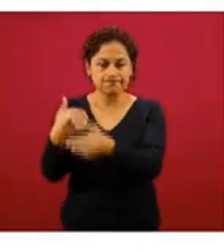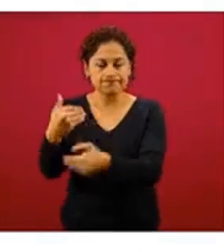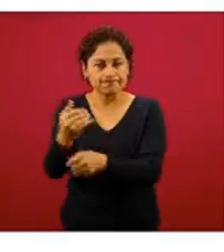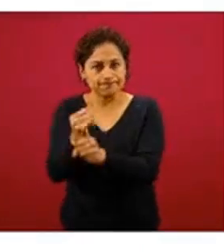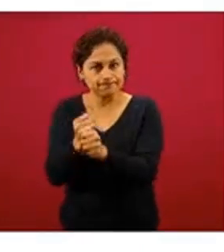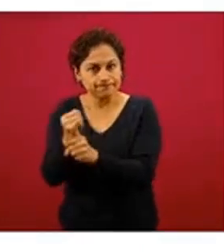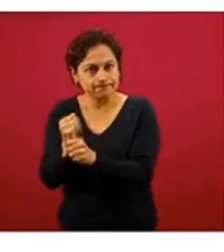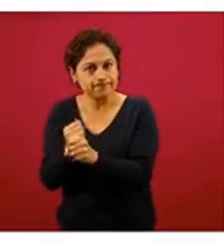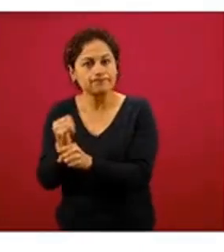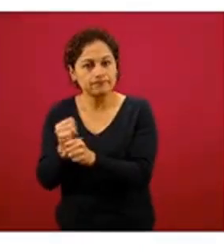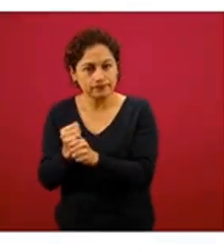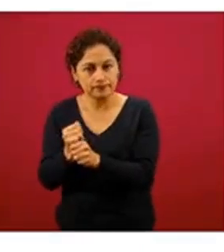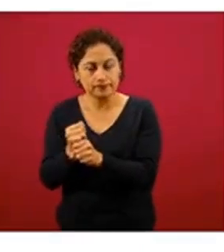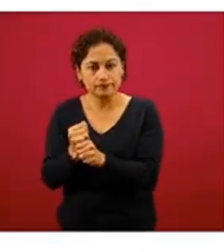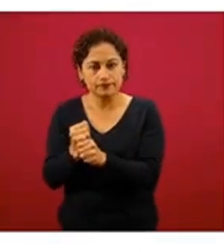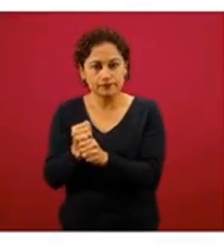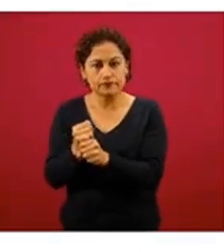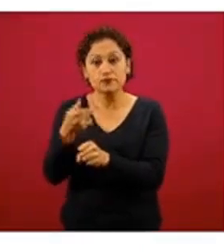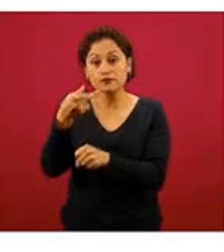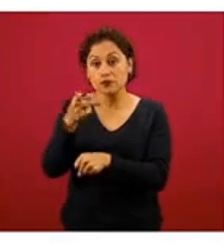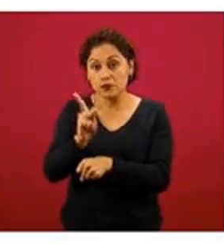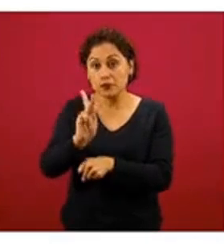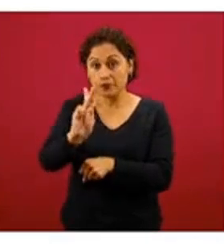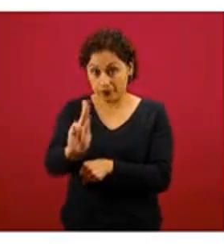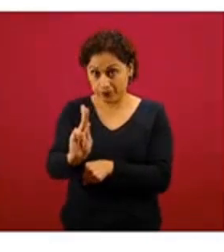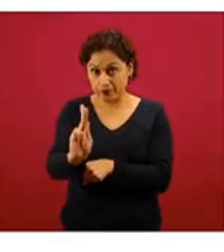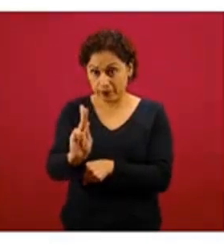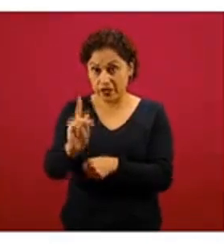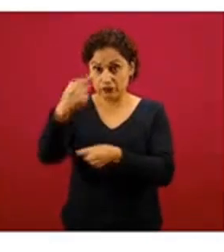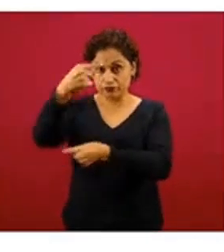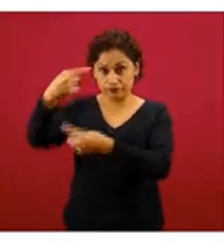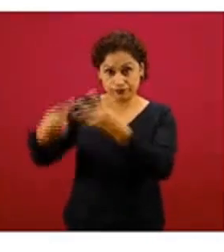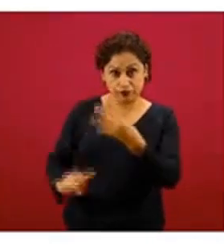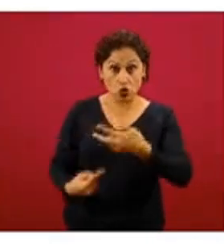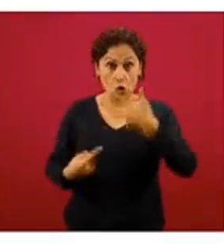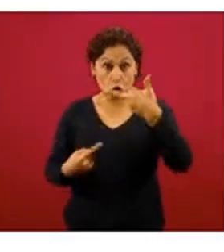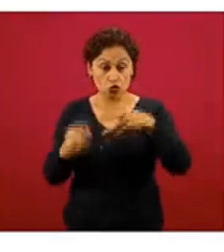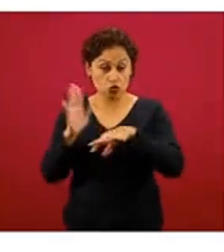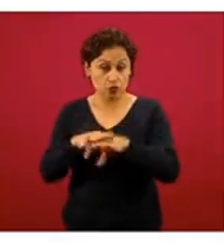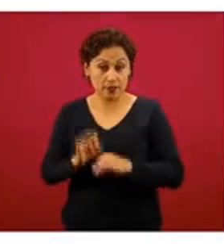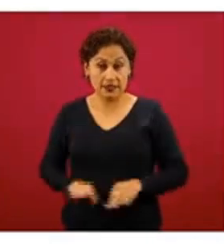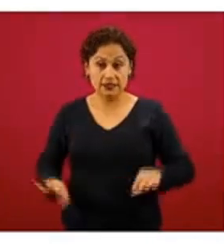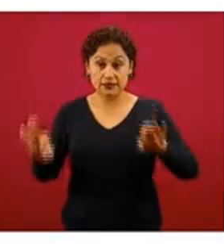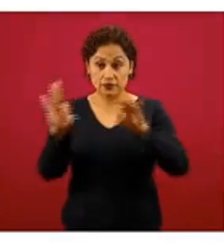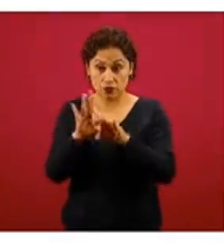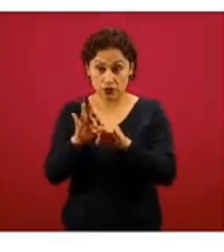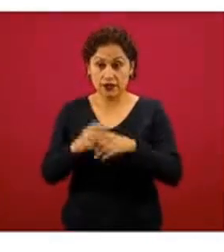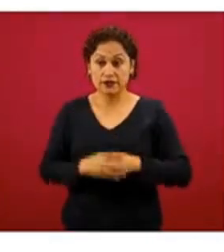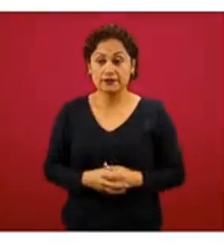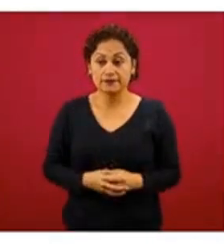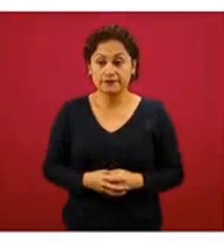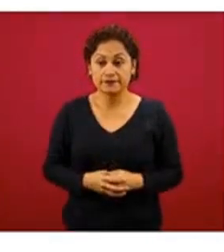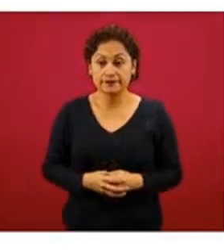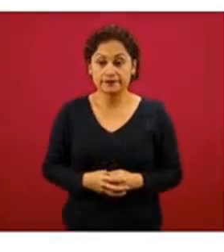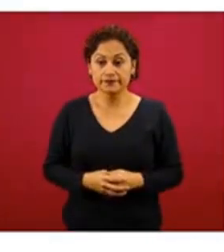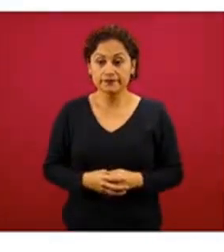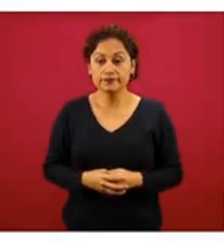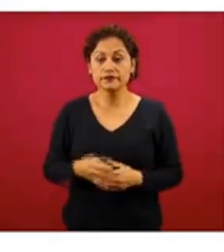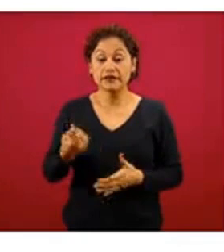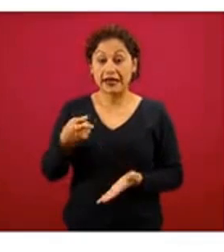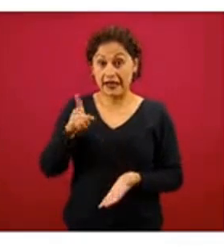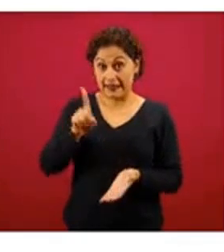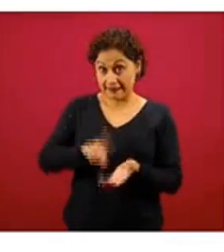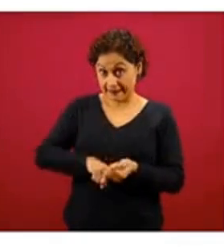nombre, está espetado aquí en 8 puntos. La espiga de glicoproteína, que es la que le da esta